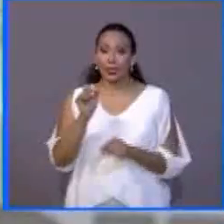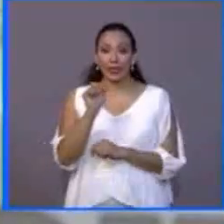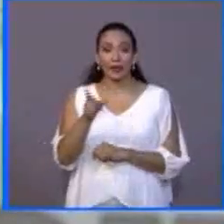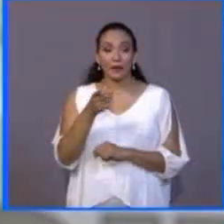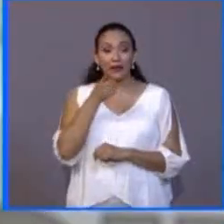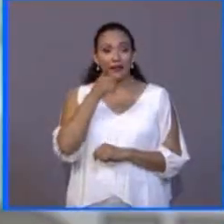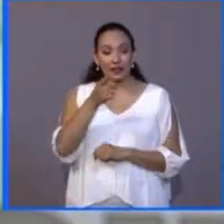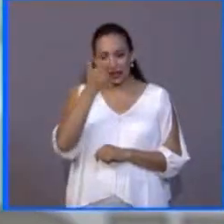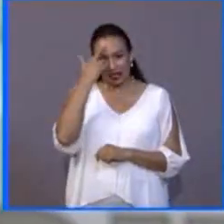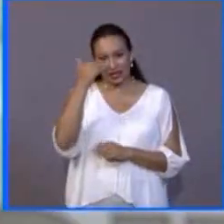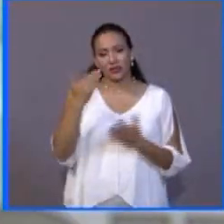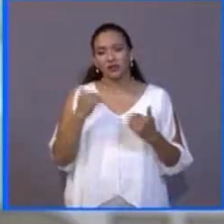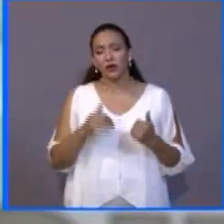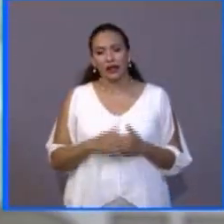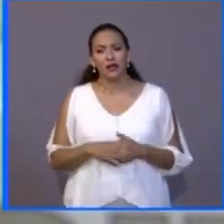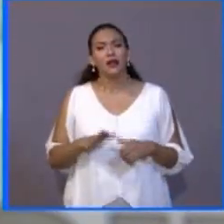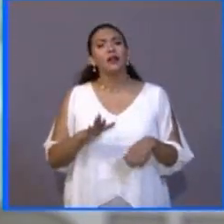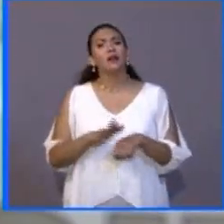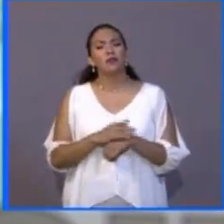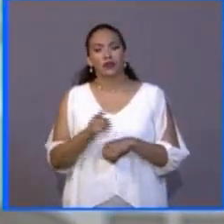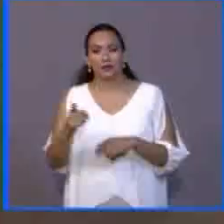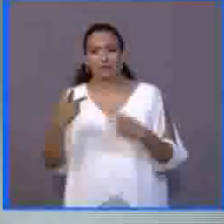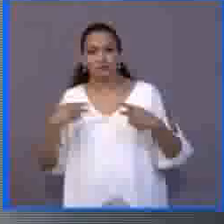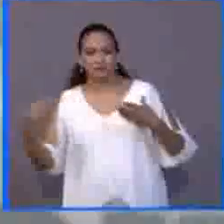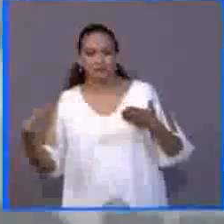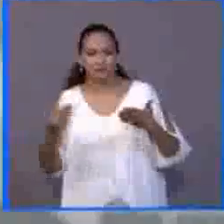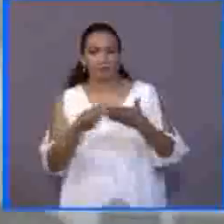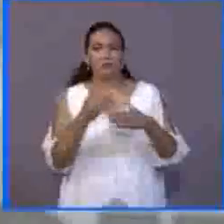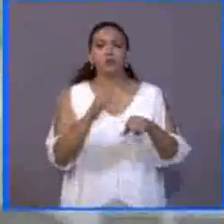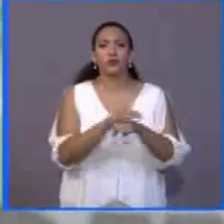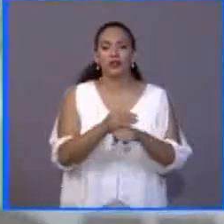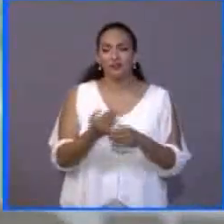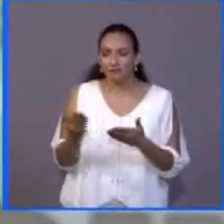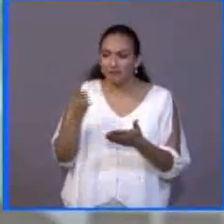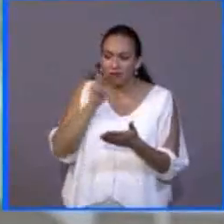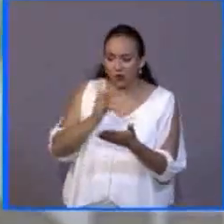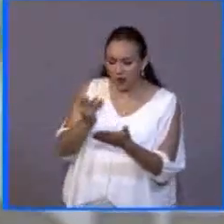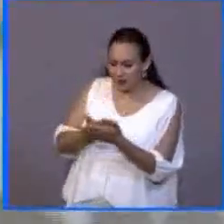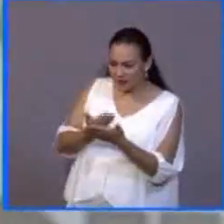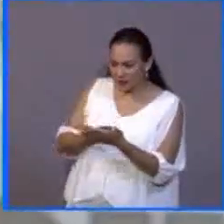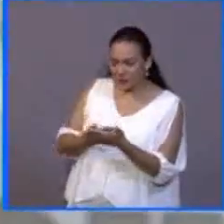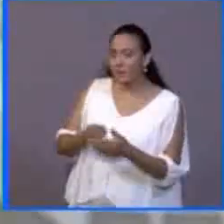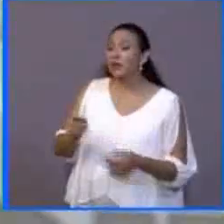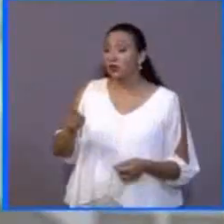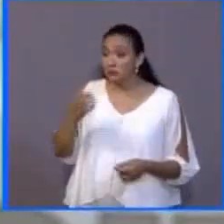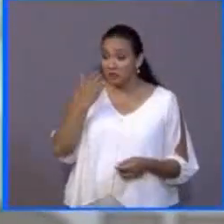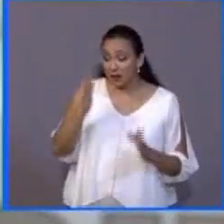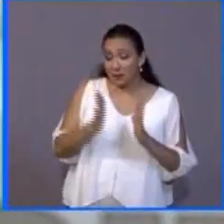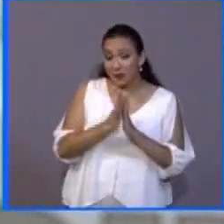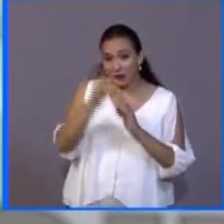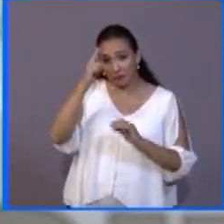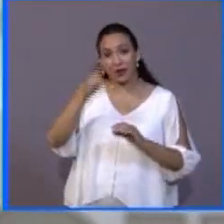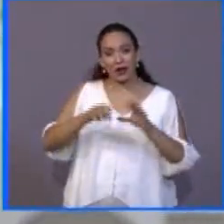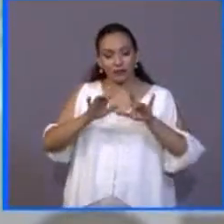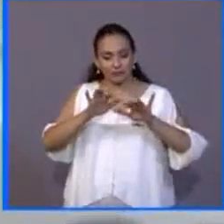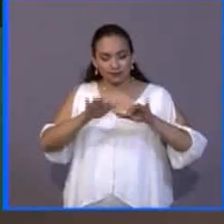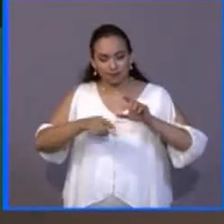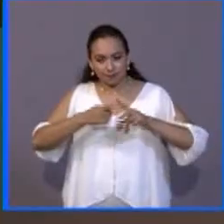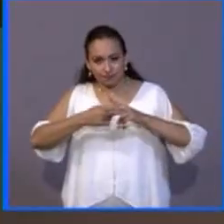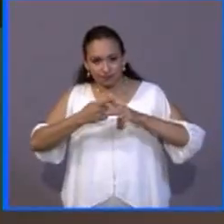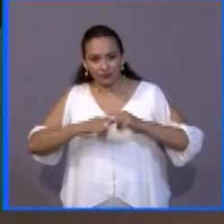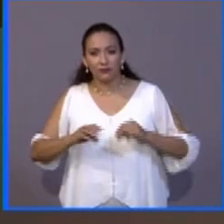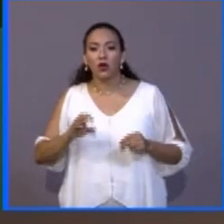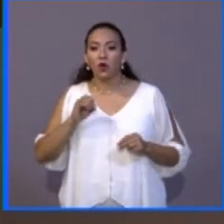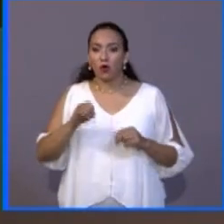Asimismo, declaró infundados los agravios de la parte actora al no acreditar que no se le permitió participar en la sesión de cómputo y el